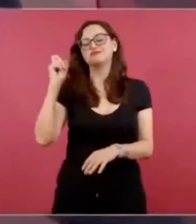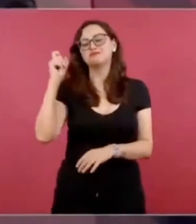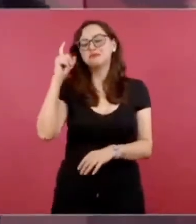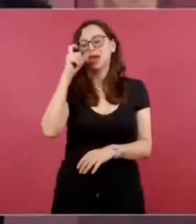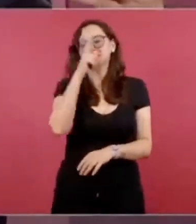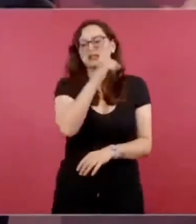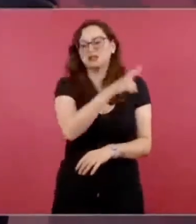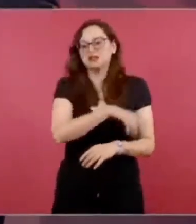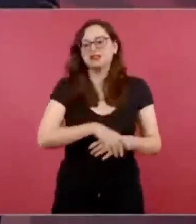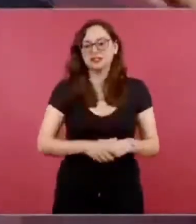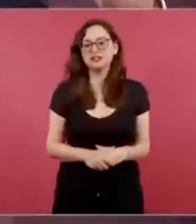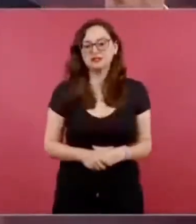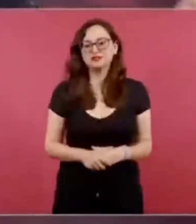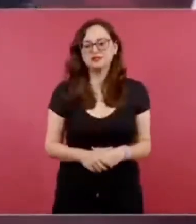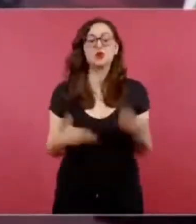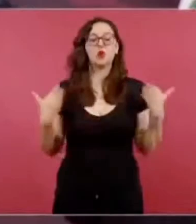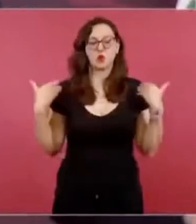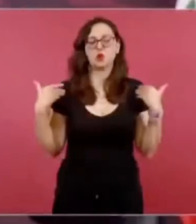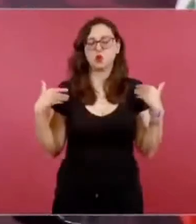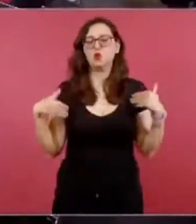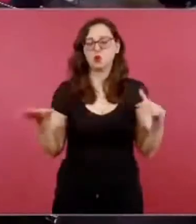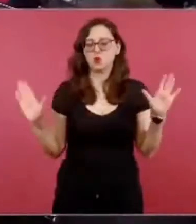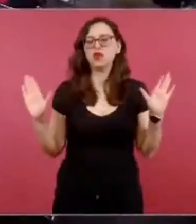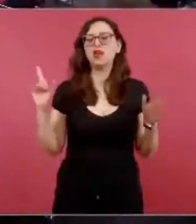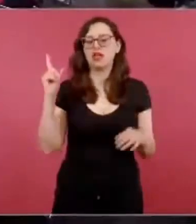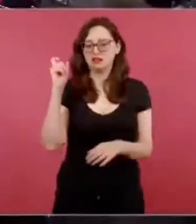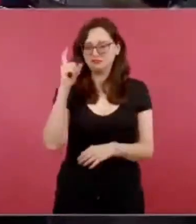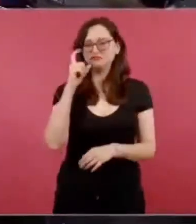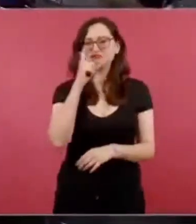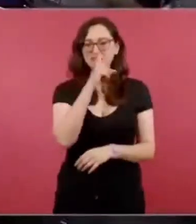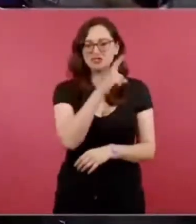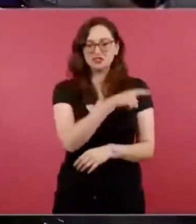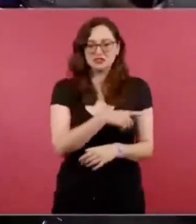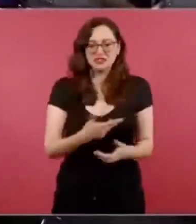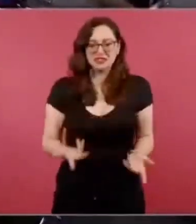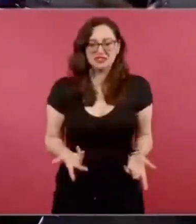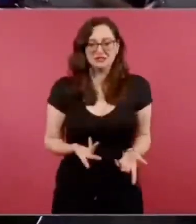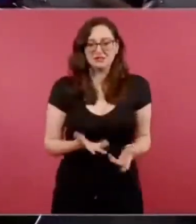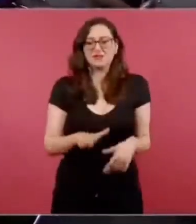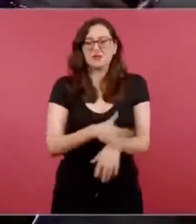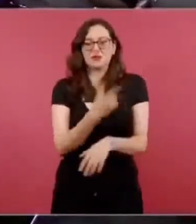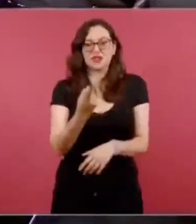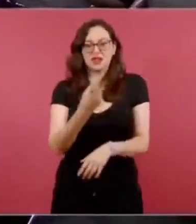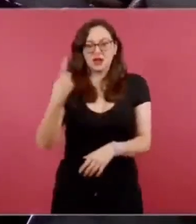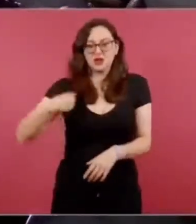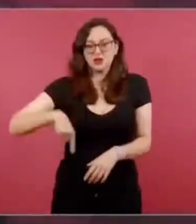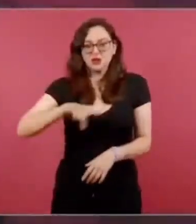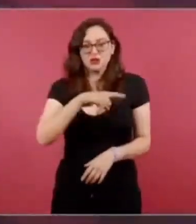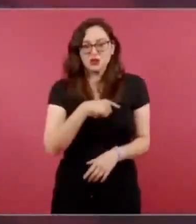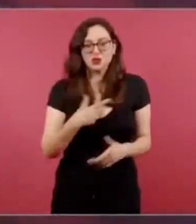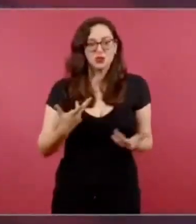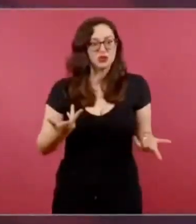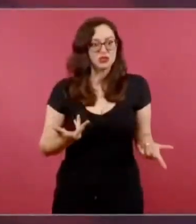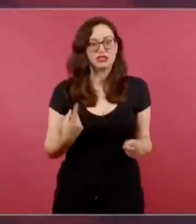No era lo mismo. En ese entonces nosotros no teníamos ningún